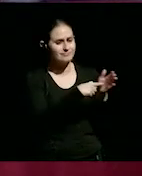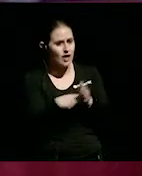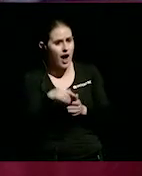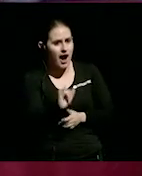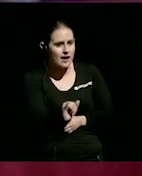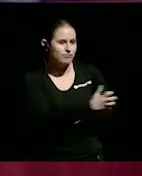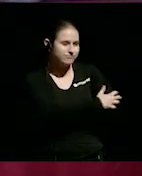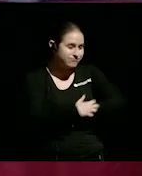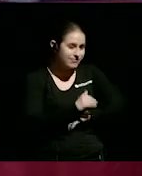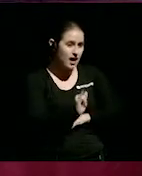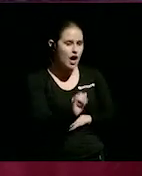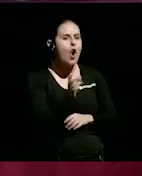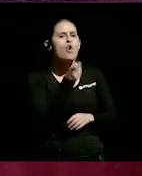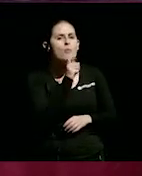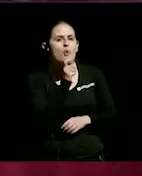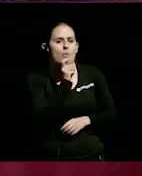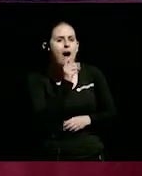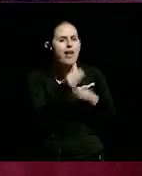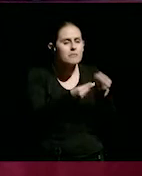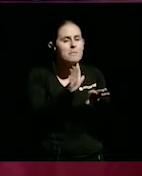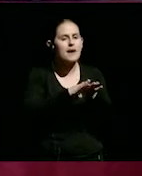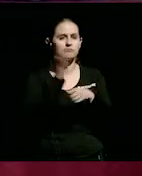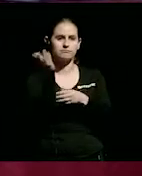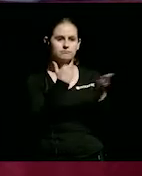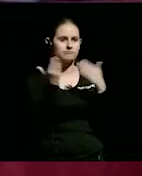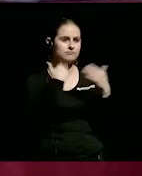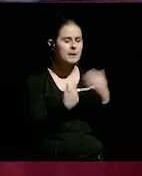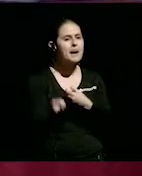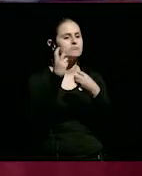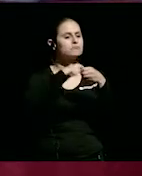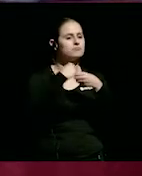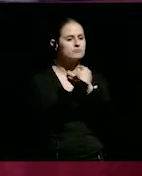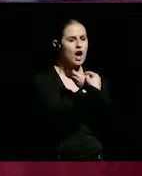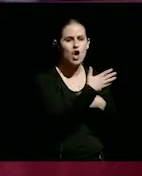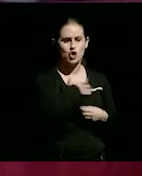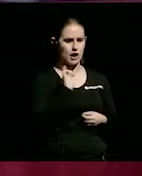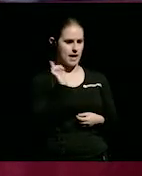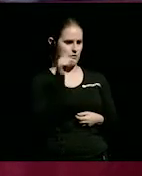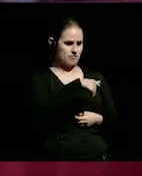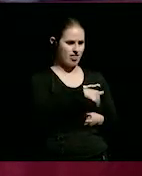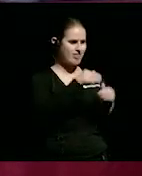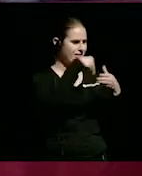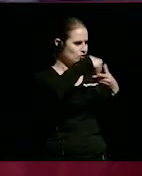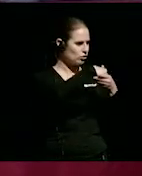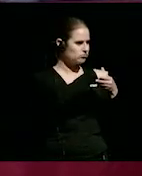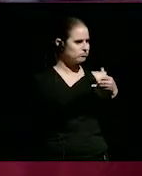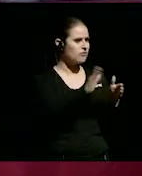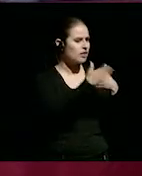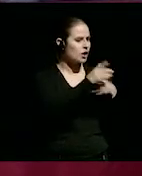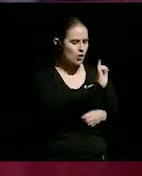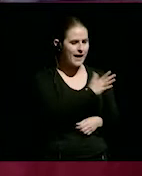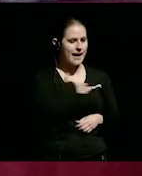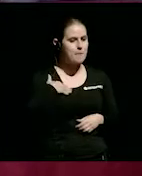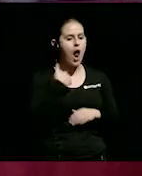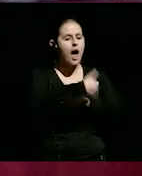del circo. Dedicamos tiempo afuera, no queremos estar dentro del recinto, queremos salir a la calle y